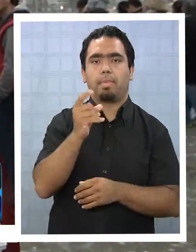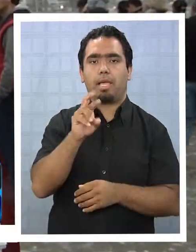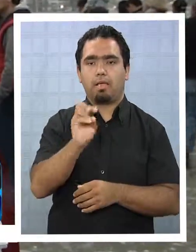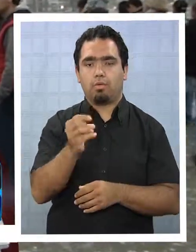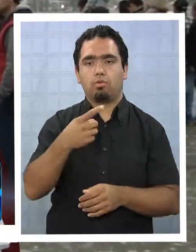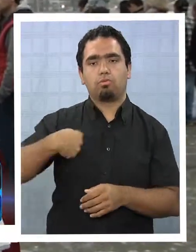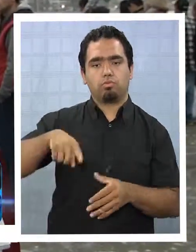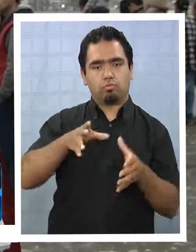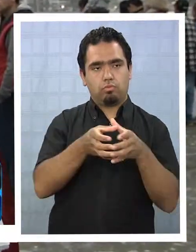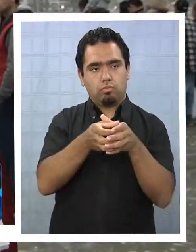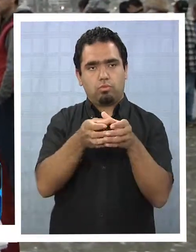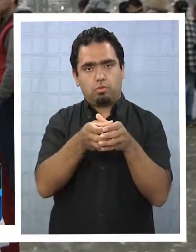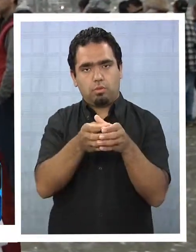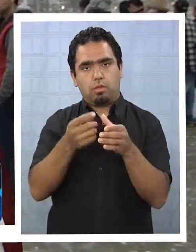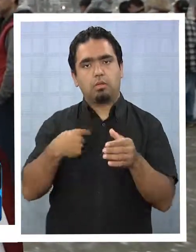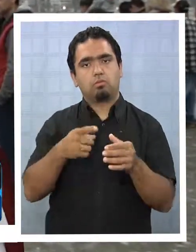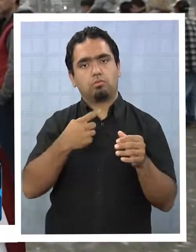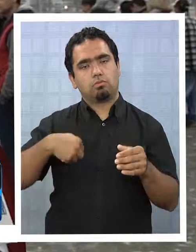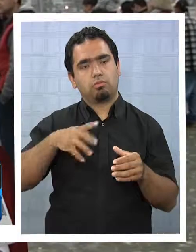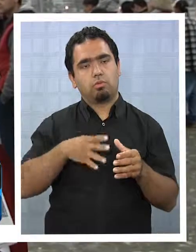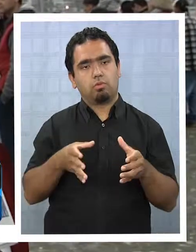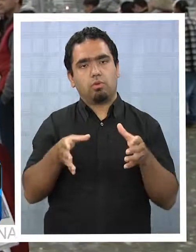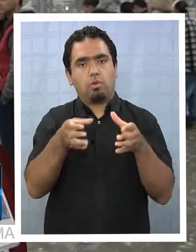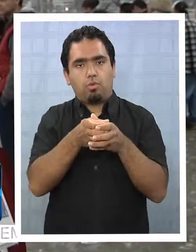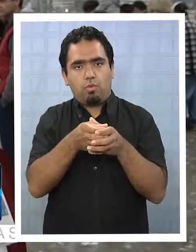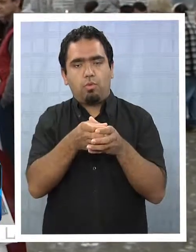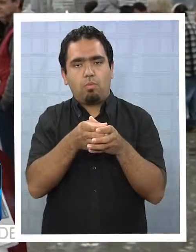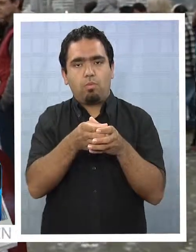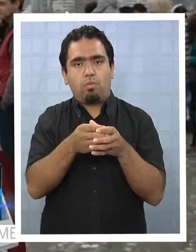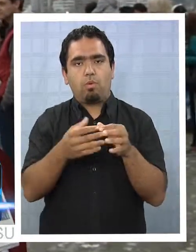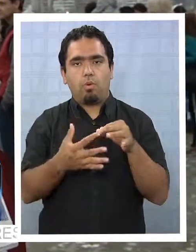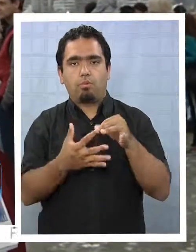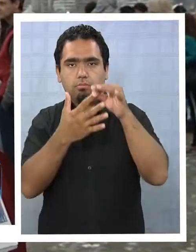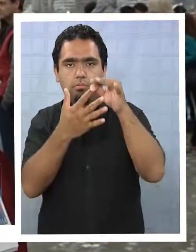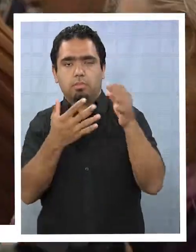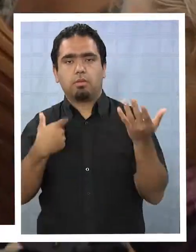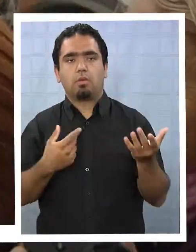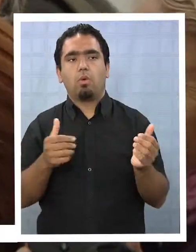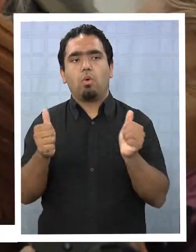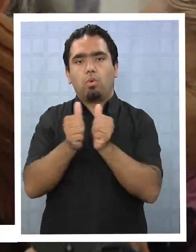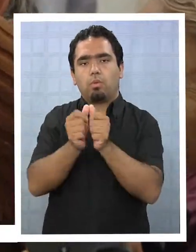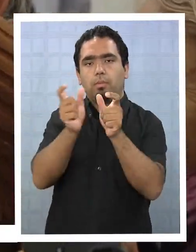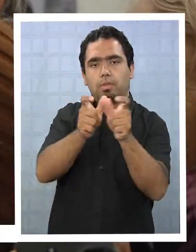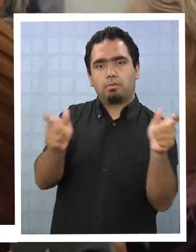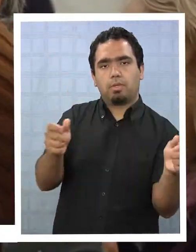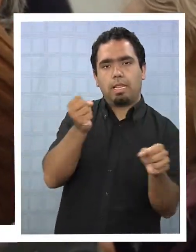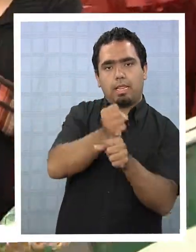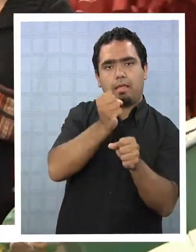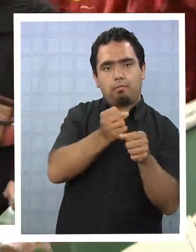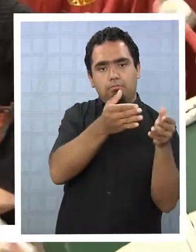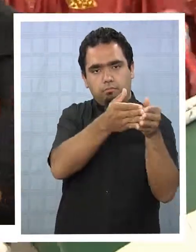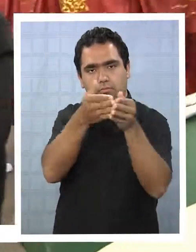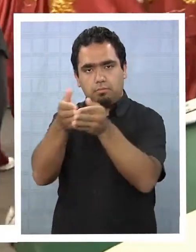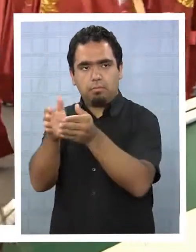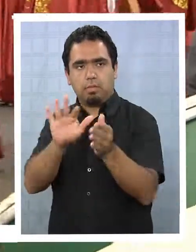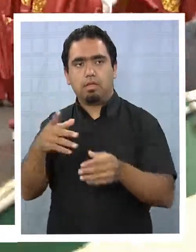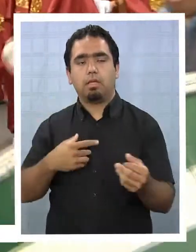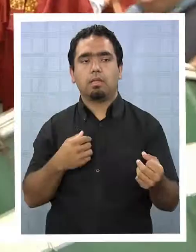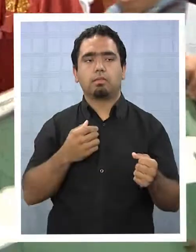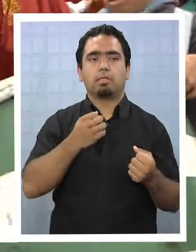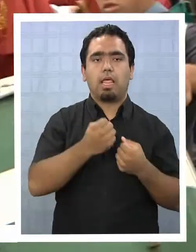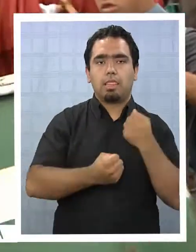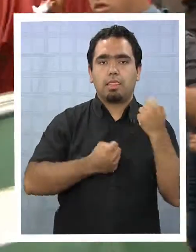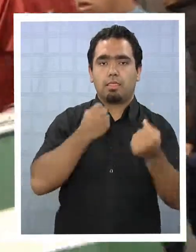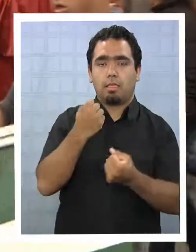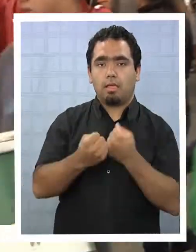somos, como decir, los anfitriones de la fiesta de San Pedro, junto con los pescadores. Por ello también son quienes danzan en el